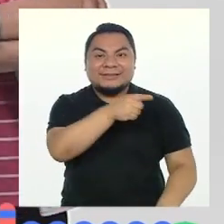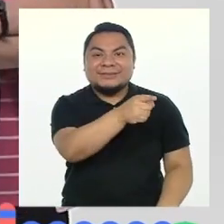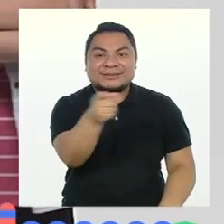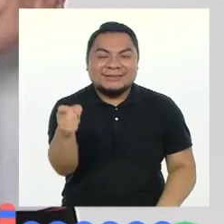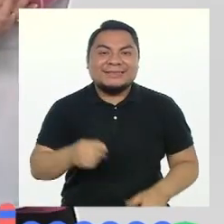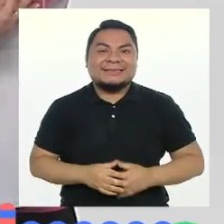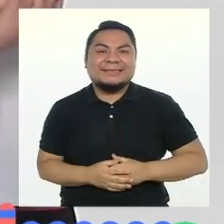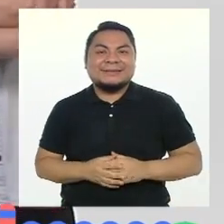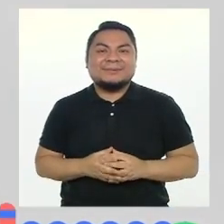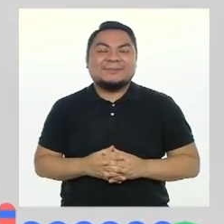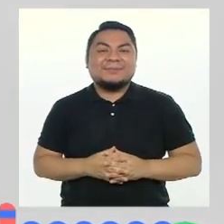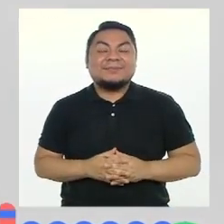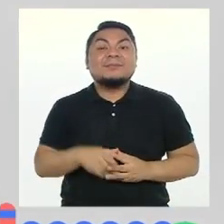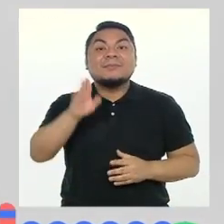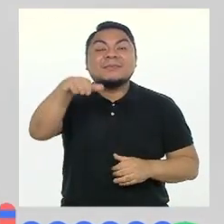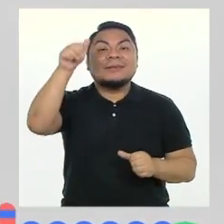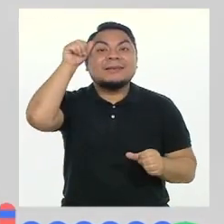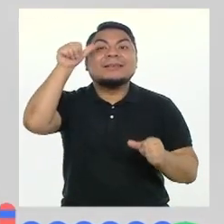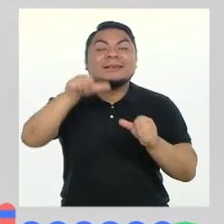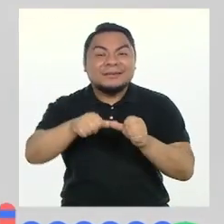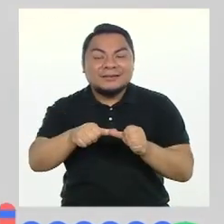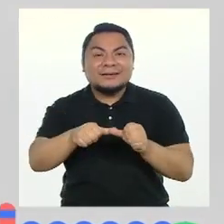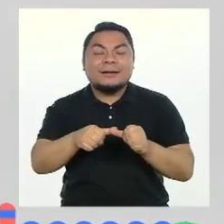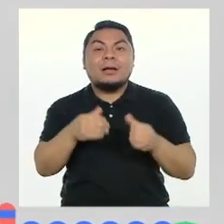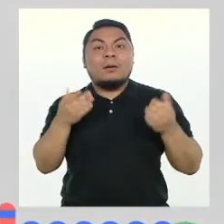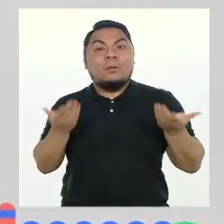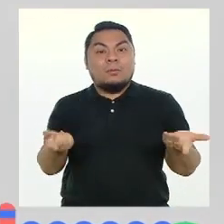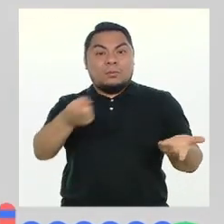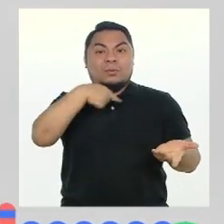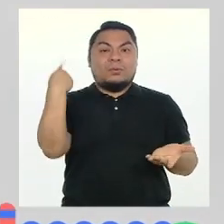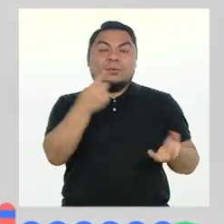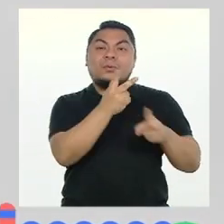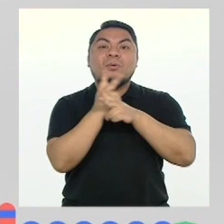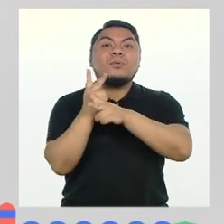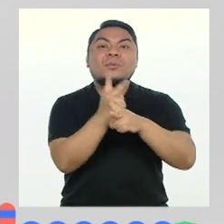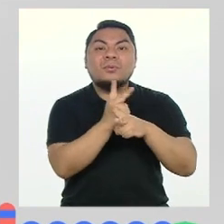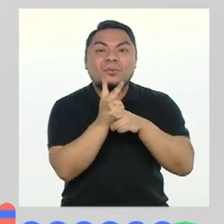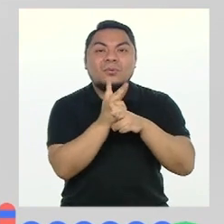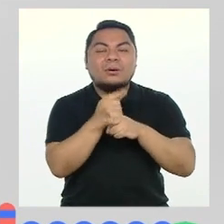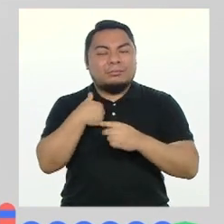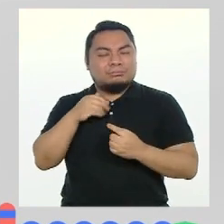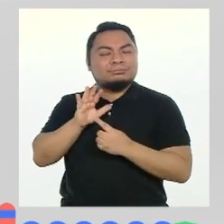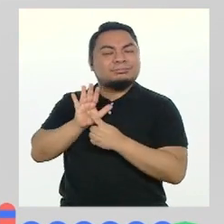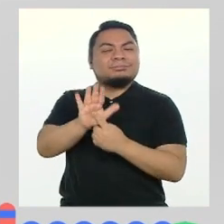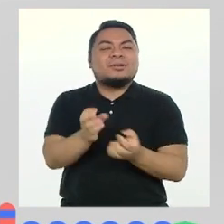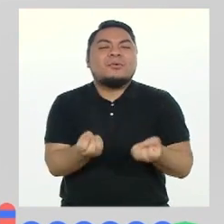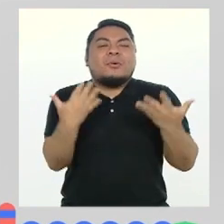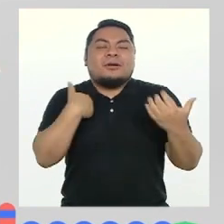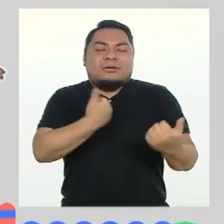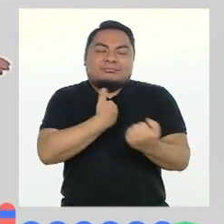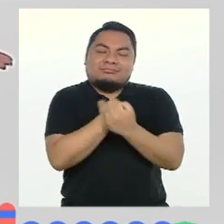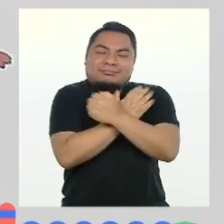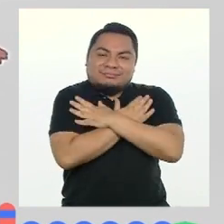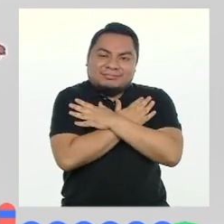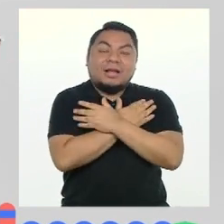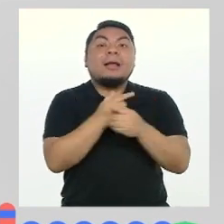para todos ustedes. Y recuerden que cuando nos cuidamos, demostramos cuánto